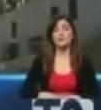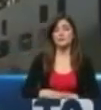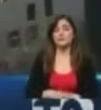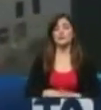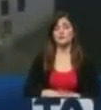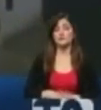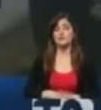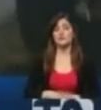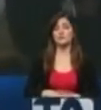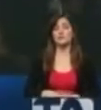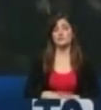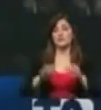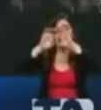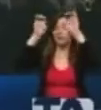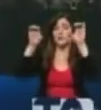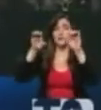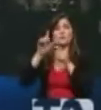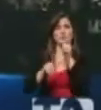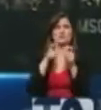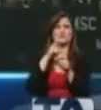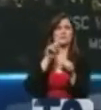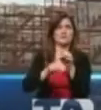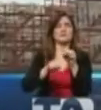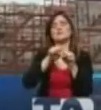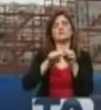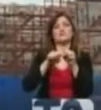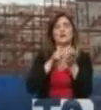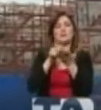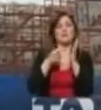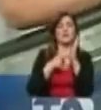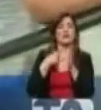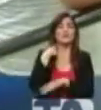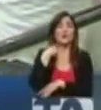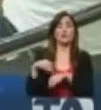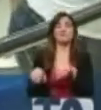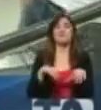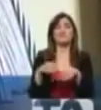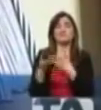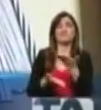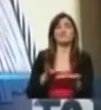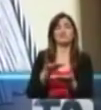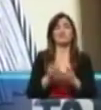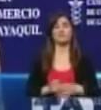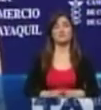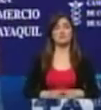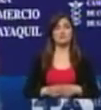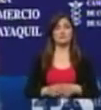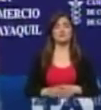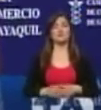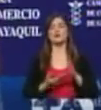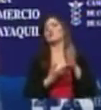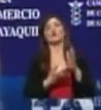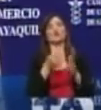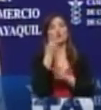lunes. Desde el sector empresarial insisten en el perjuicio que este nuevo rubro causa a la actividad comercial y los simplifican. Dos